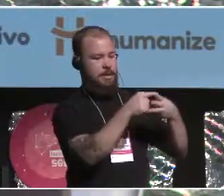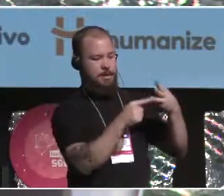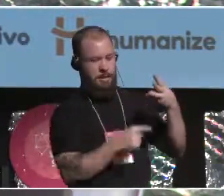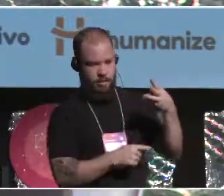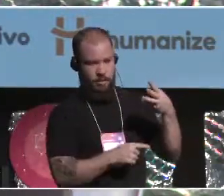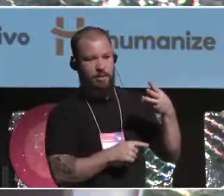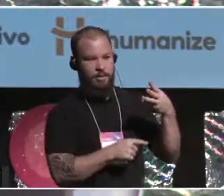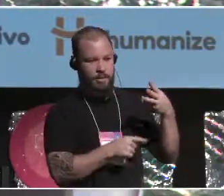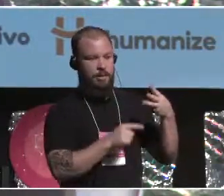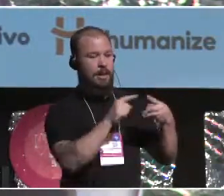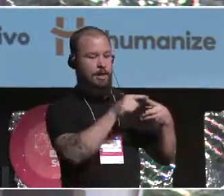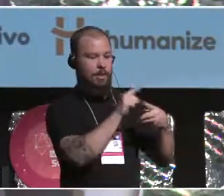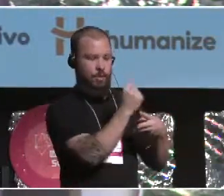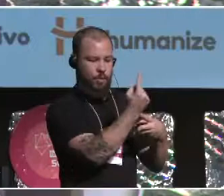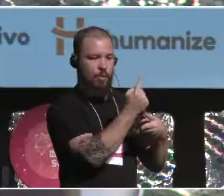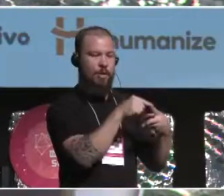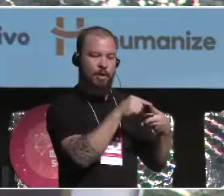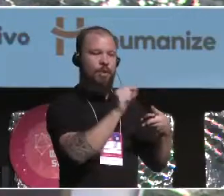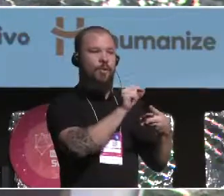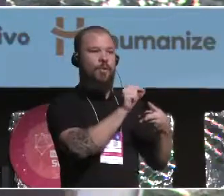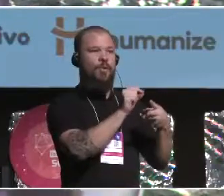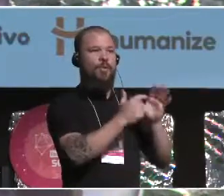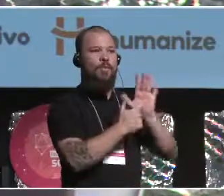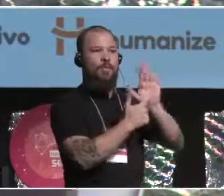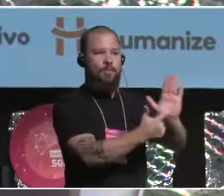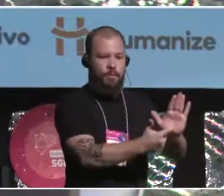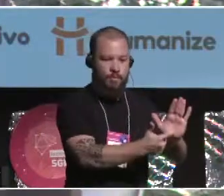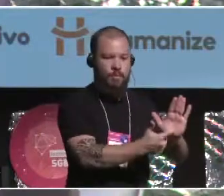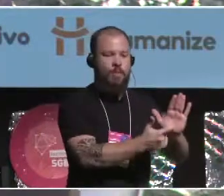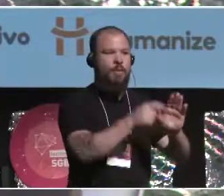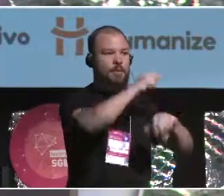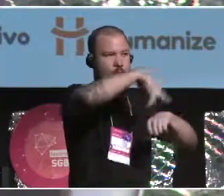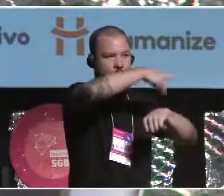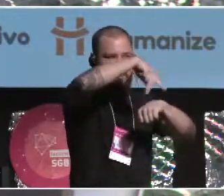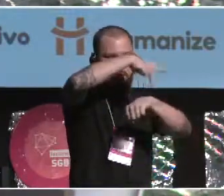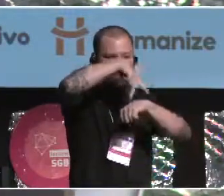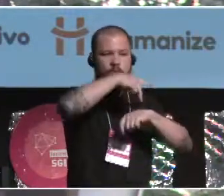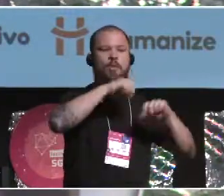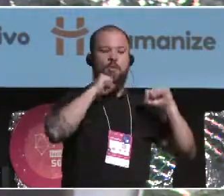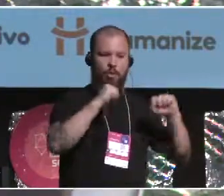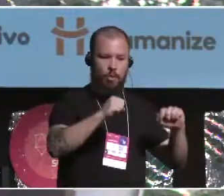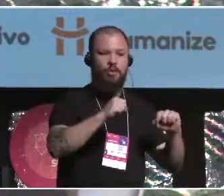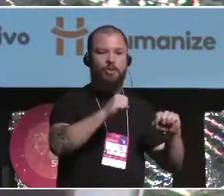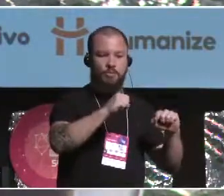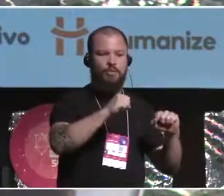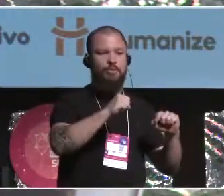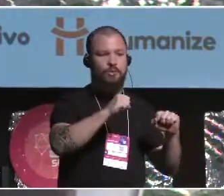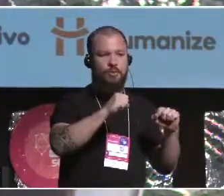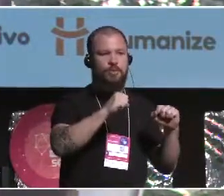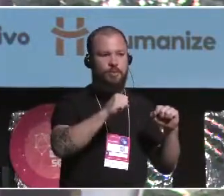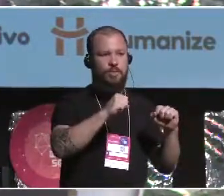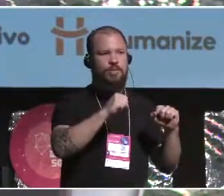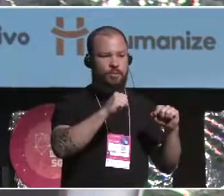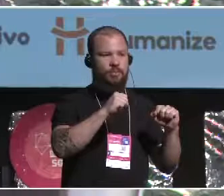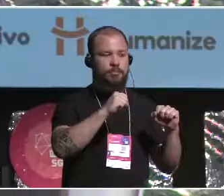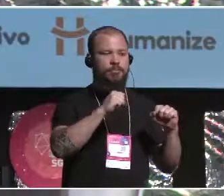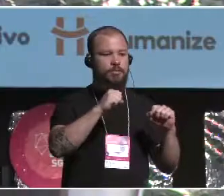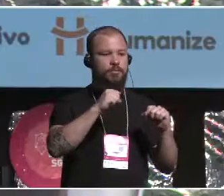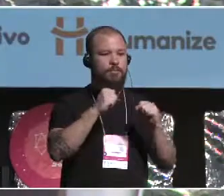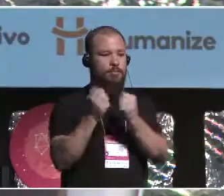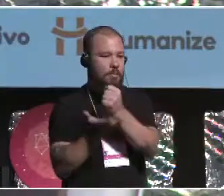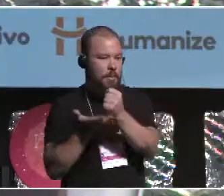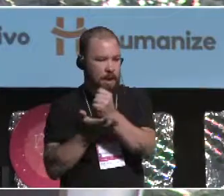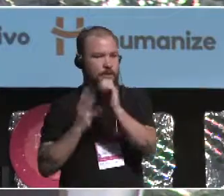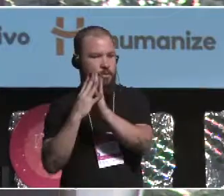1, que son los indicadores que hoy en día los países pueden medir directamente, el nivel 2, que hay algunas deficiencias de